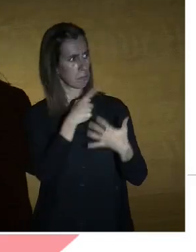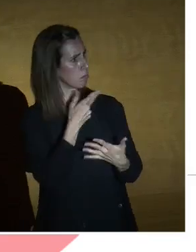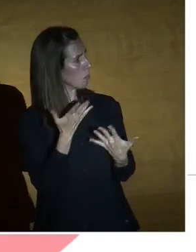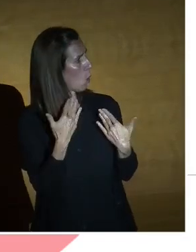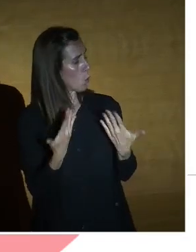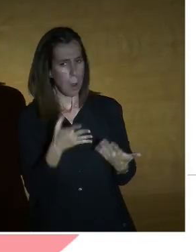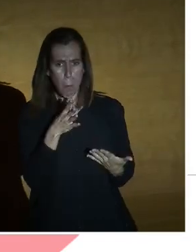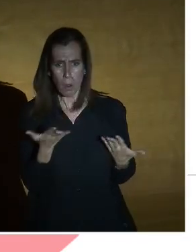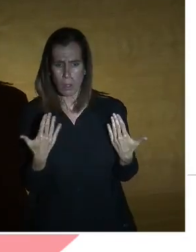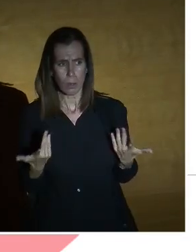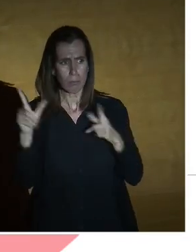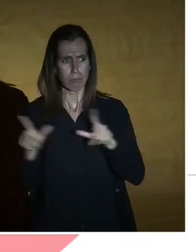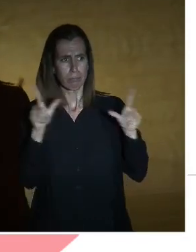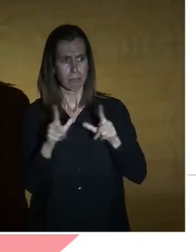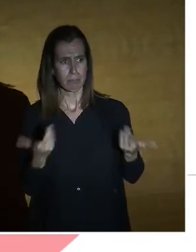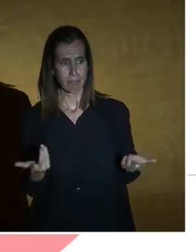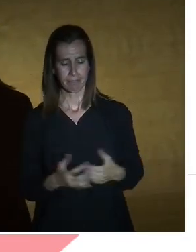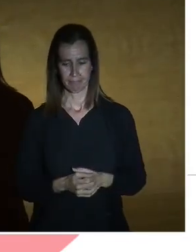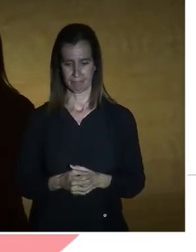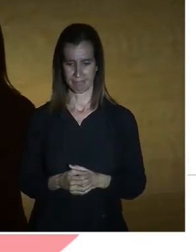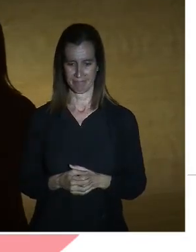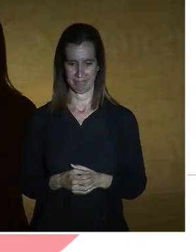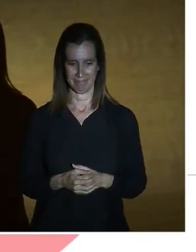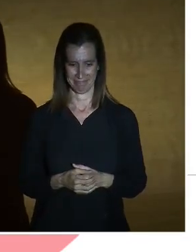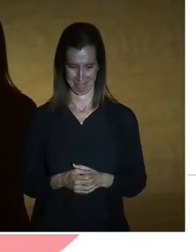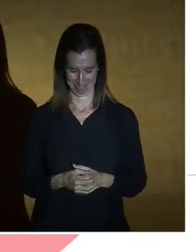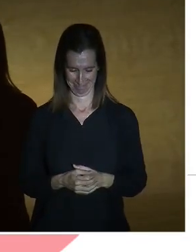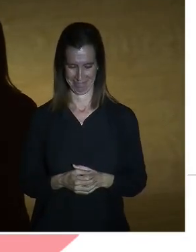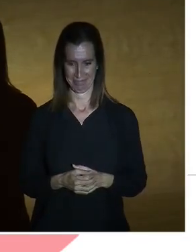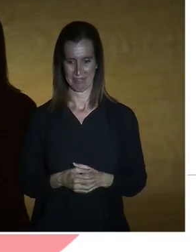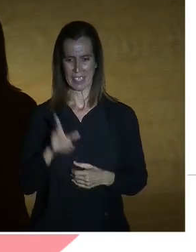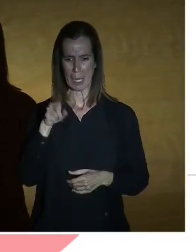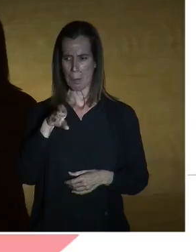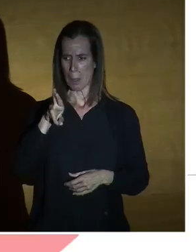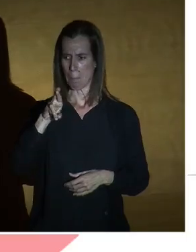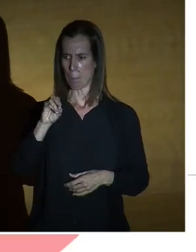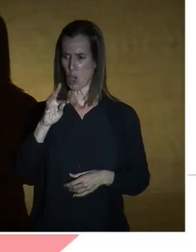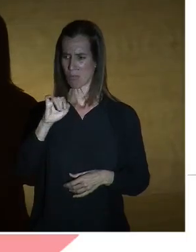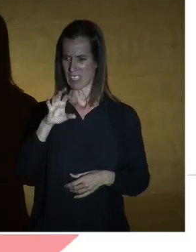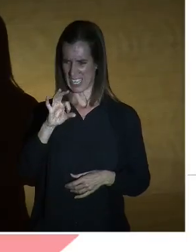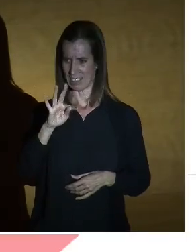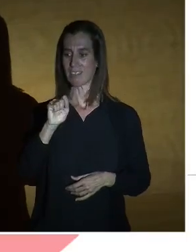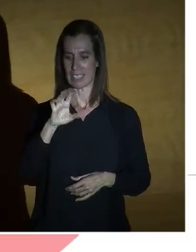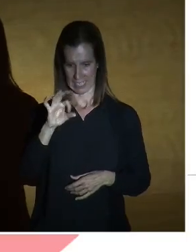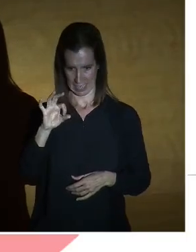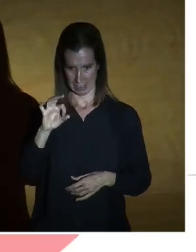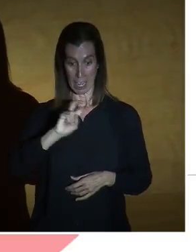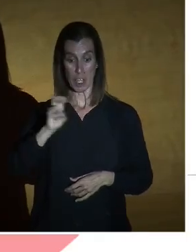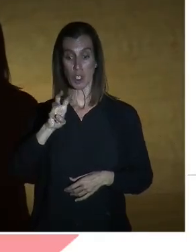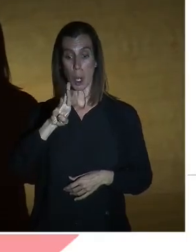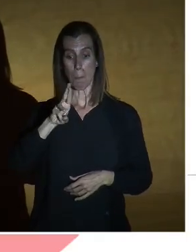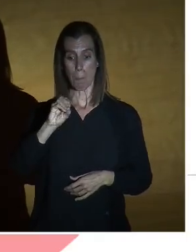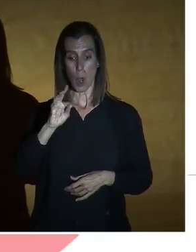no sé por qué no pasa la diapositiva. Bueno, están también los protistas, las algas y otros protozoos